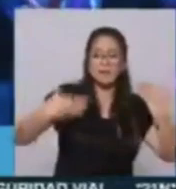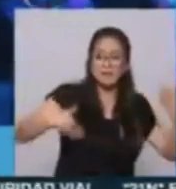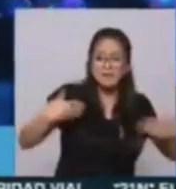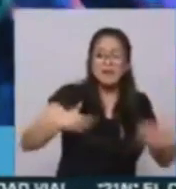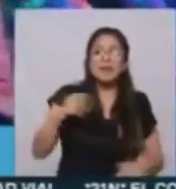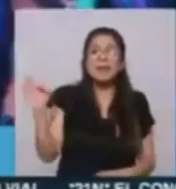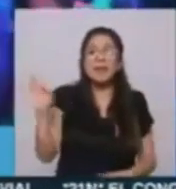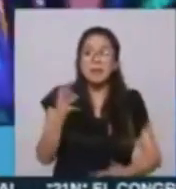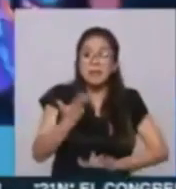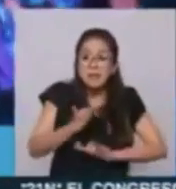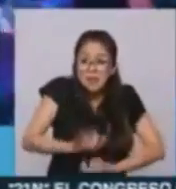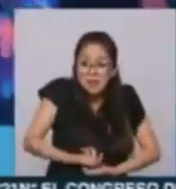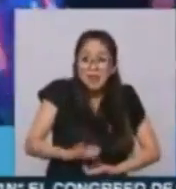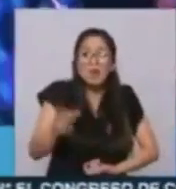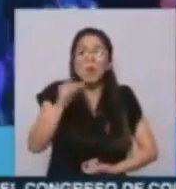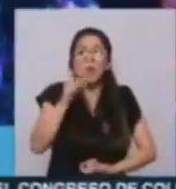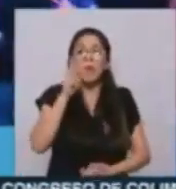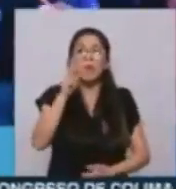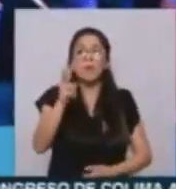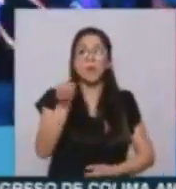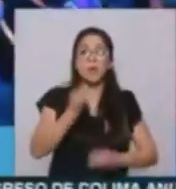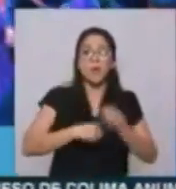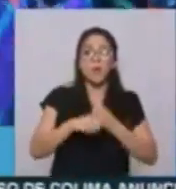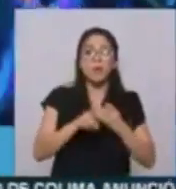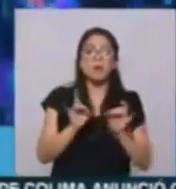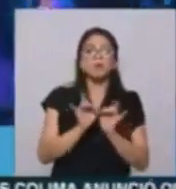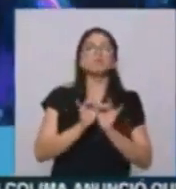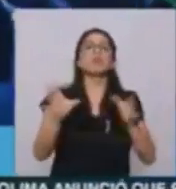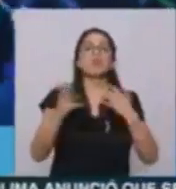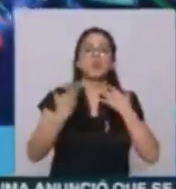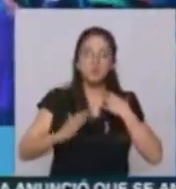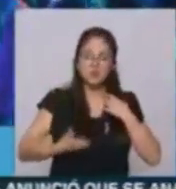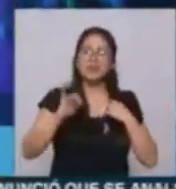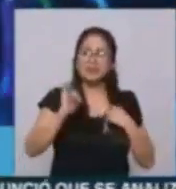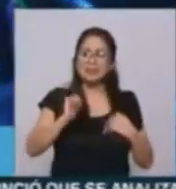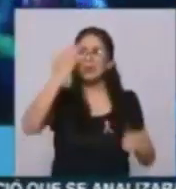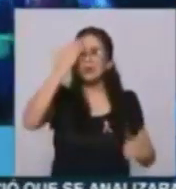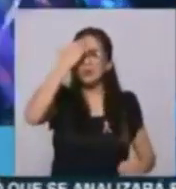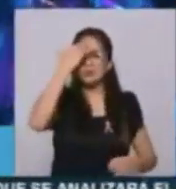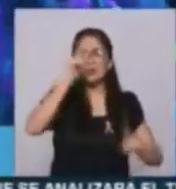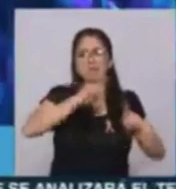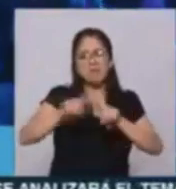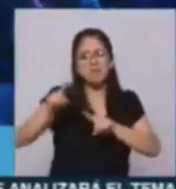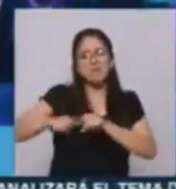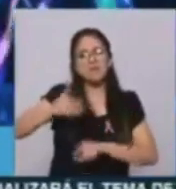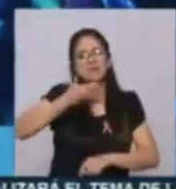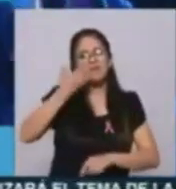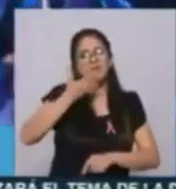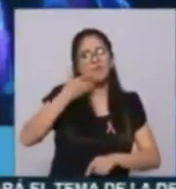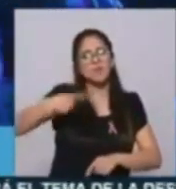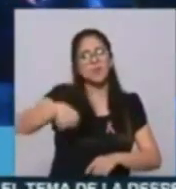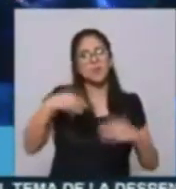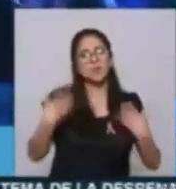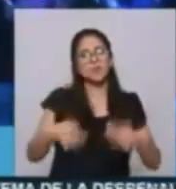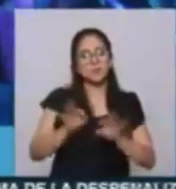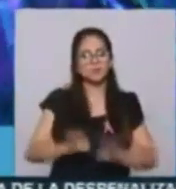porque quiero pensar que también se pueden llevar un susto, es conocer mucho más de las tradiciones, de la riqueza cultural que tiene